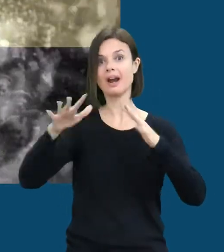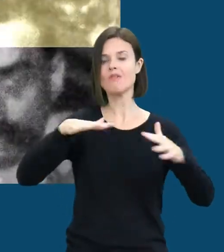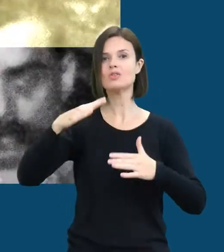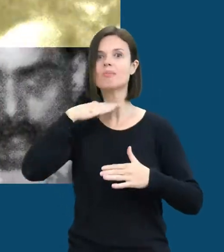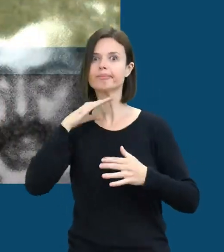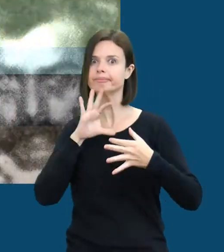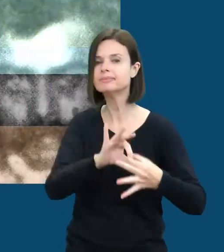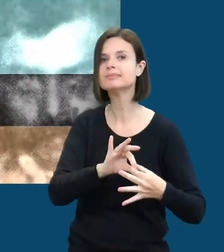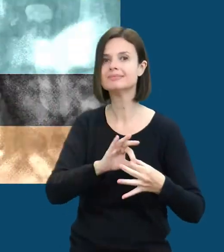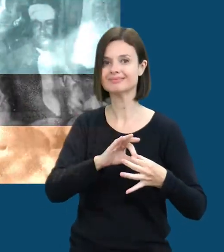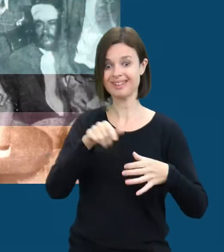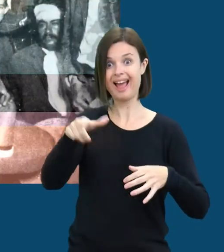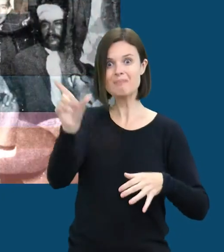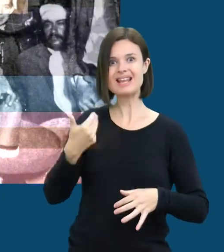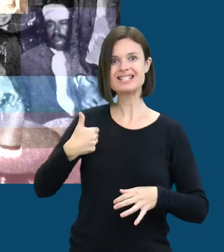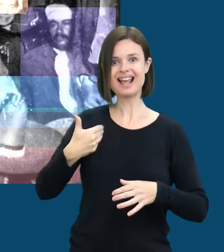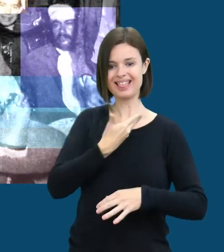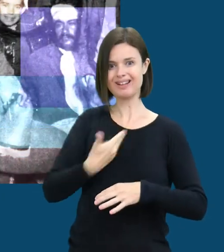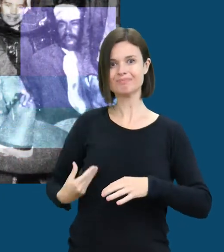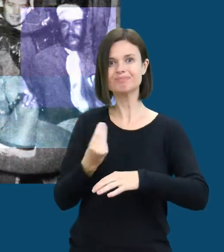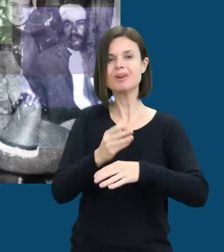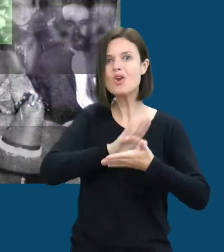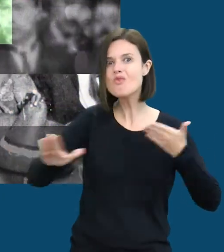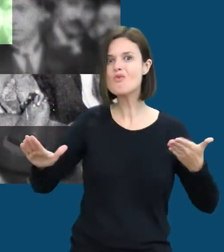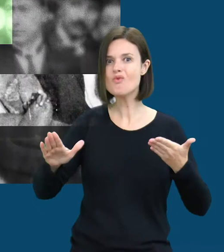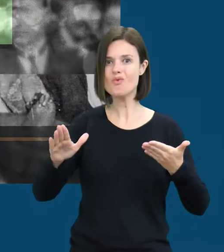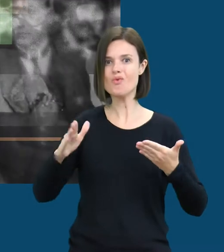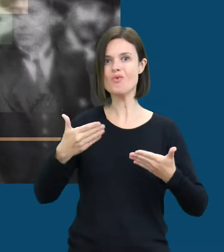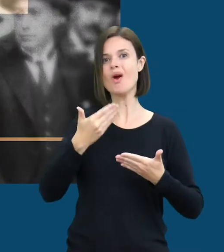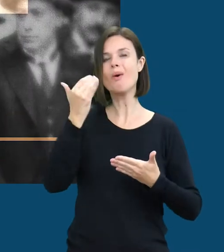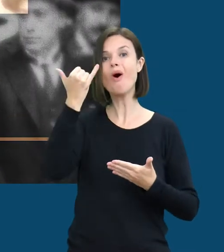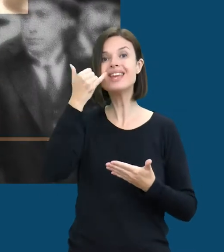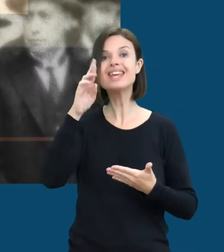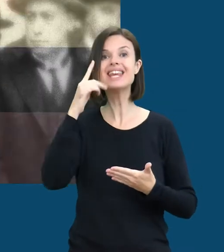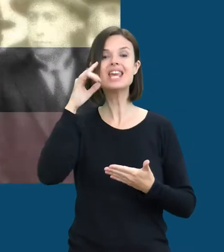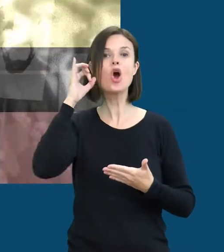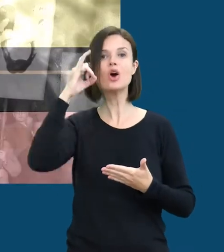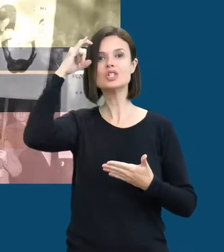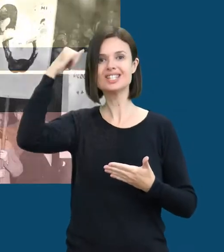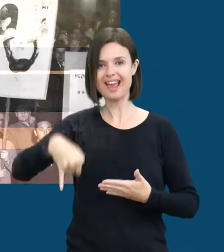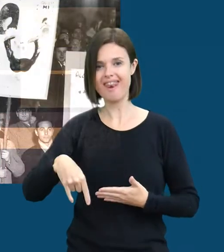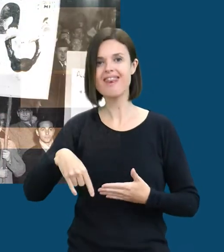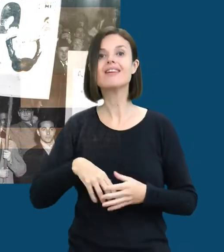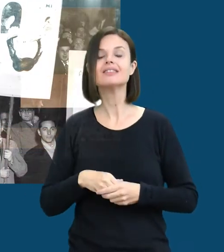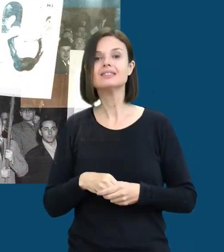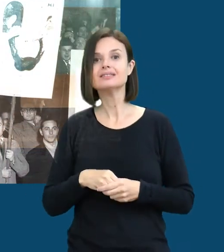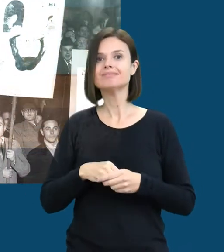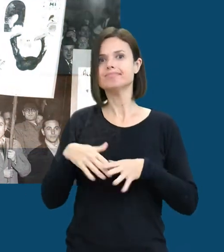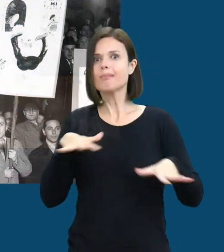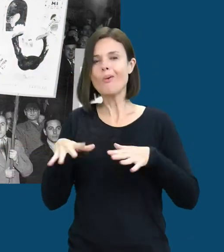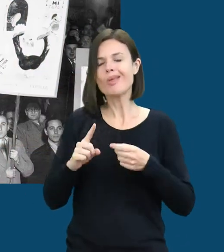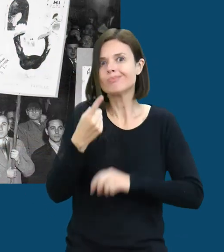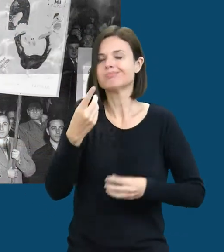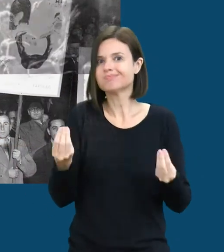Mexicana tuvo que ver. Tampoco es un dato menor que en la Argentina se dé en el contexto de la llegada al poder de Hipólito Yrigoyen, ¿no? Este primer